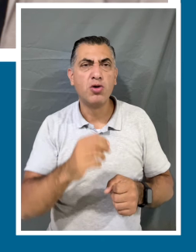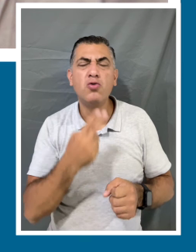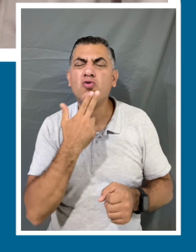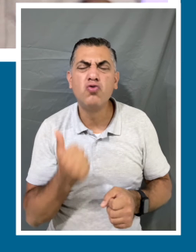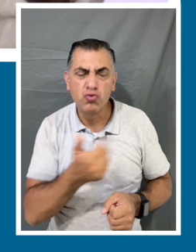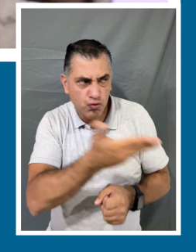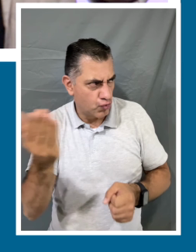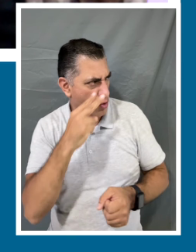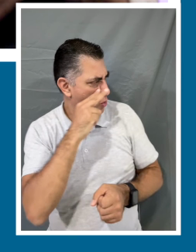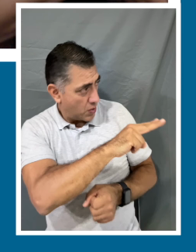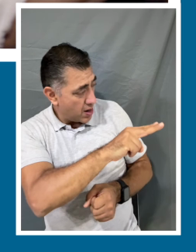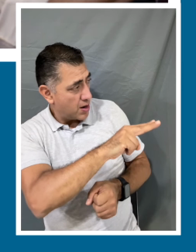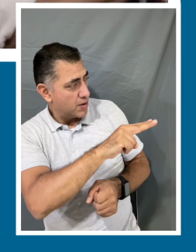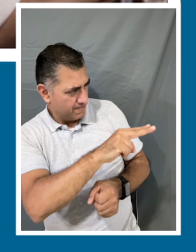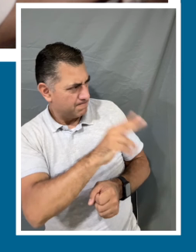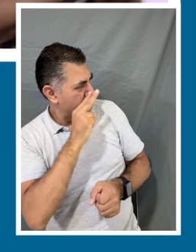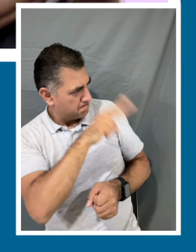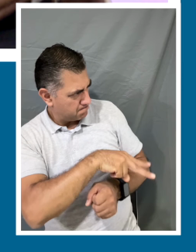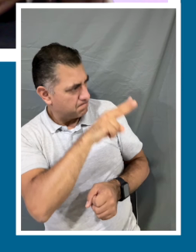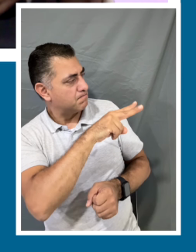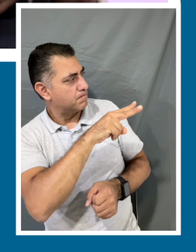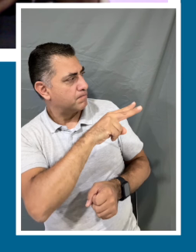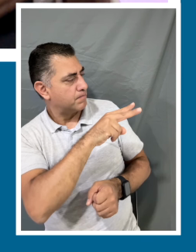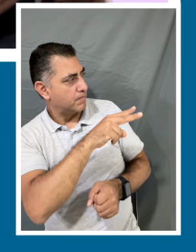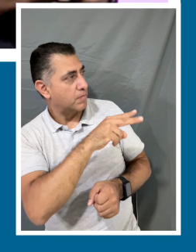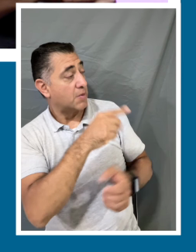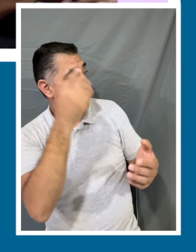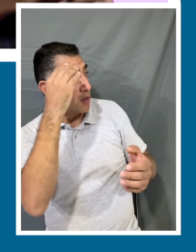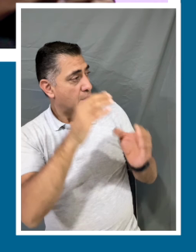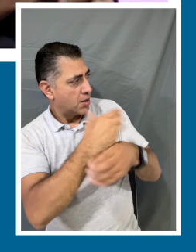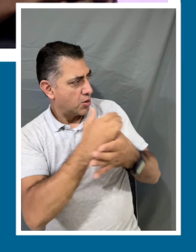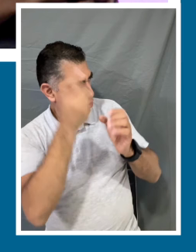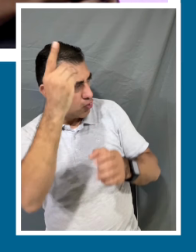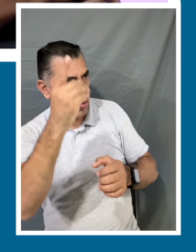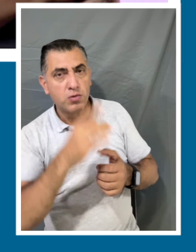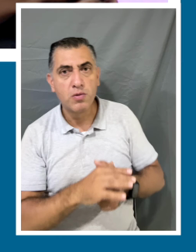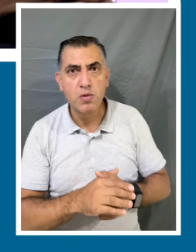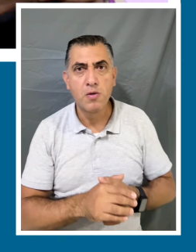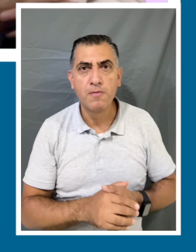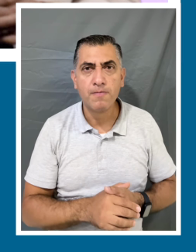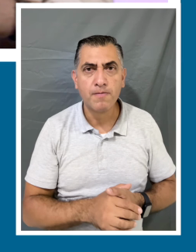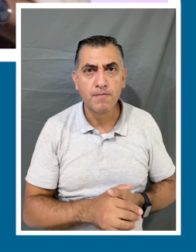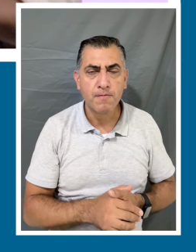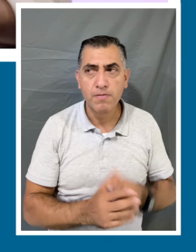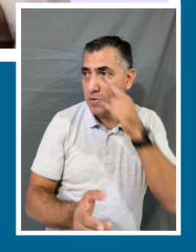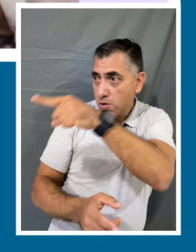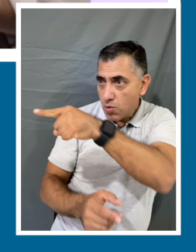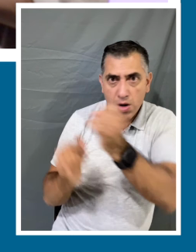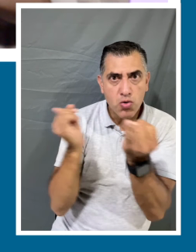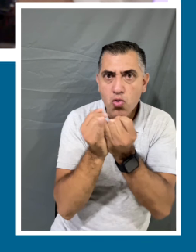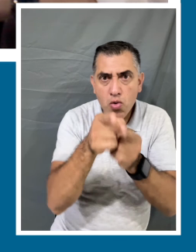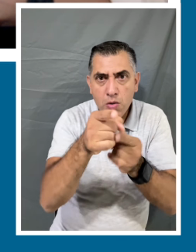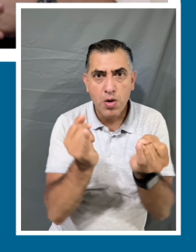mira volteé a ver al que está a tu lado ya lo viste lo creó Dios lo creó Dios igual que